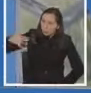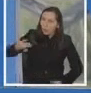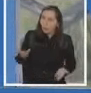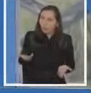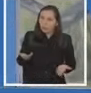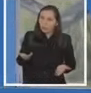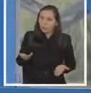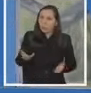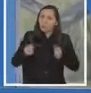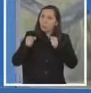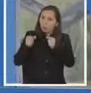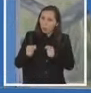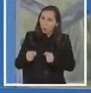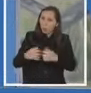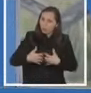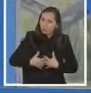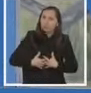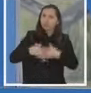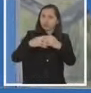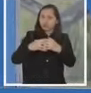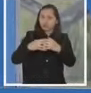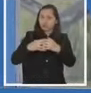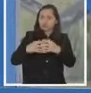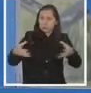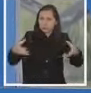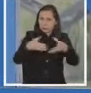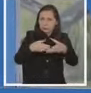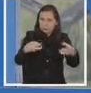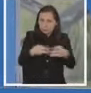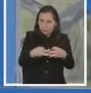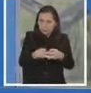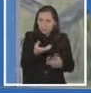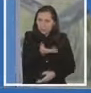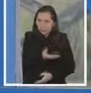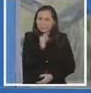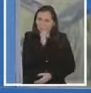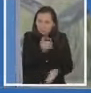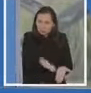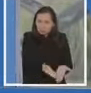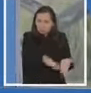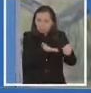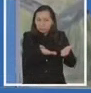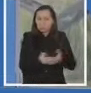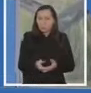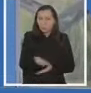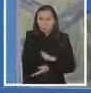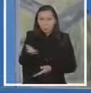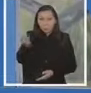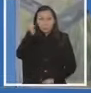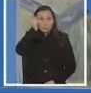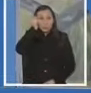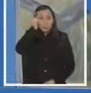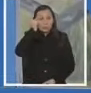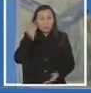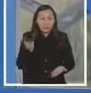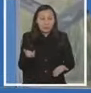importante poder fortalecer a los sindicatos. Ustedes saben